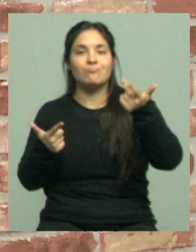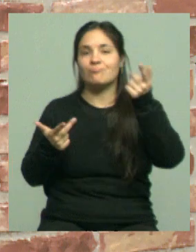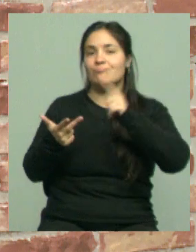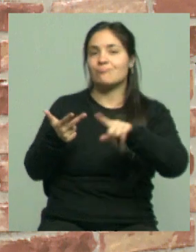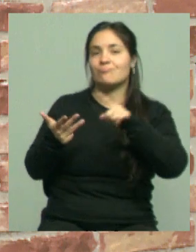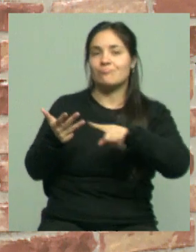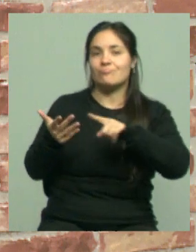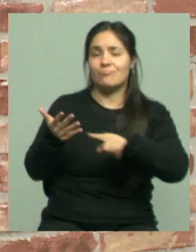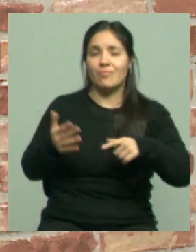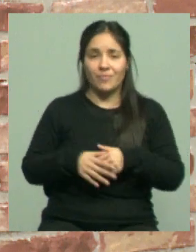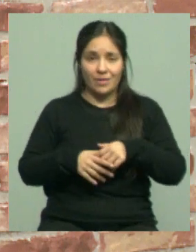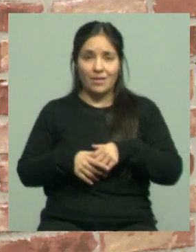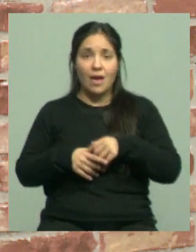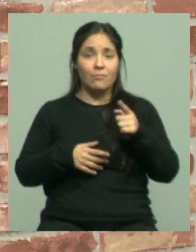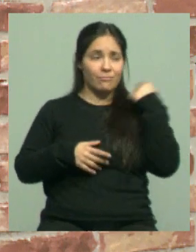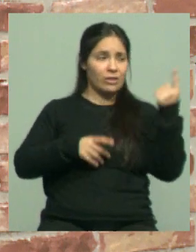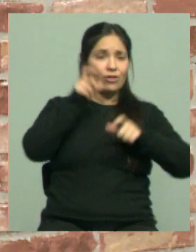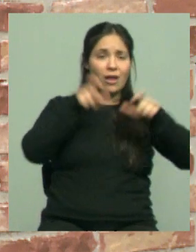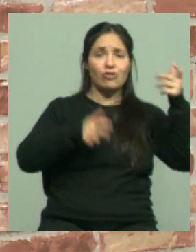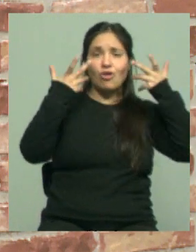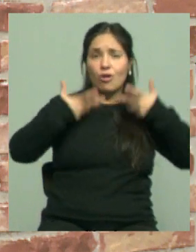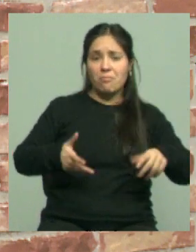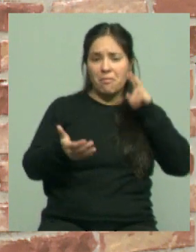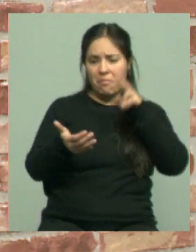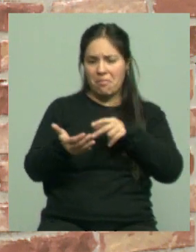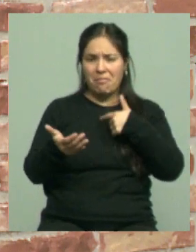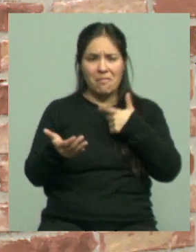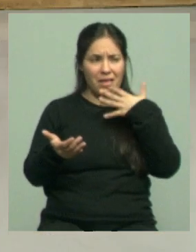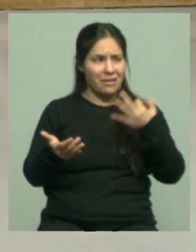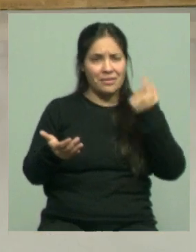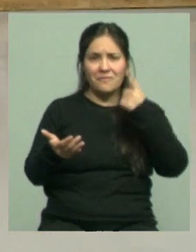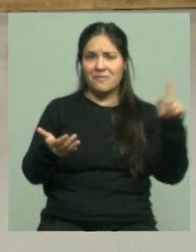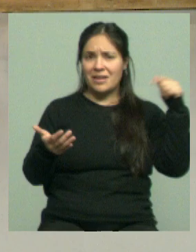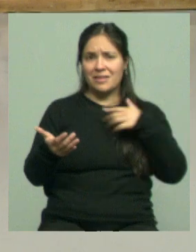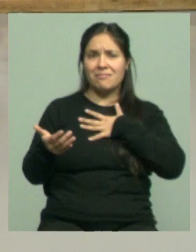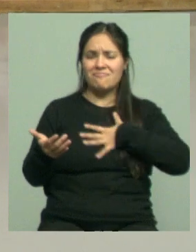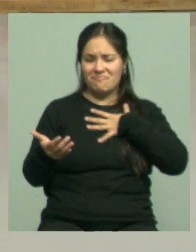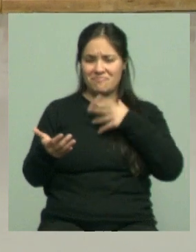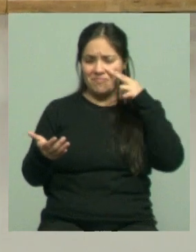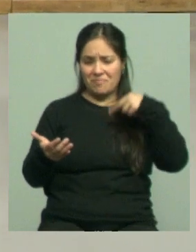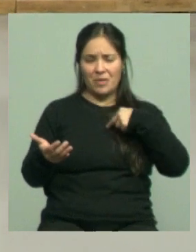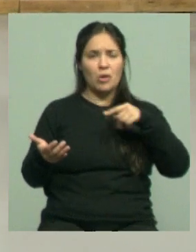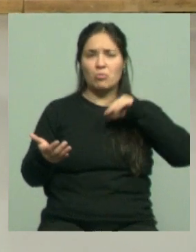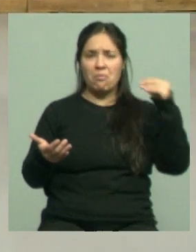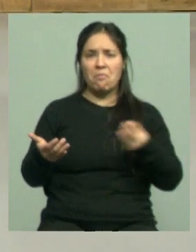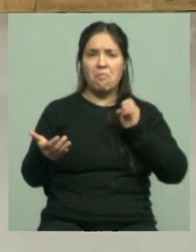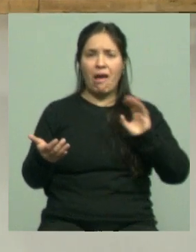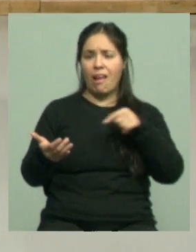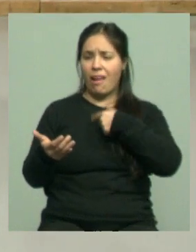chicos se dan cuenta que la realidad es otra y se sienten fracasados. Bueno, hemos hablado más de una oportunidad, todo lo que eso que puede generar en las personas, trastornos de salud